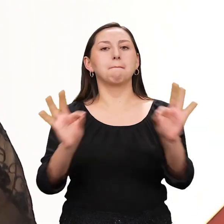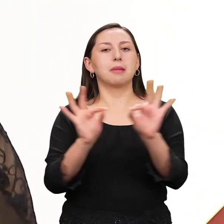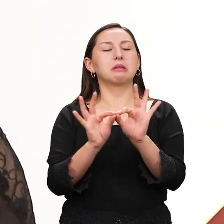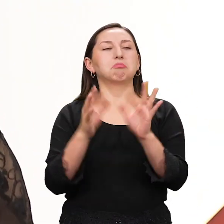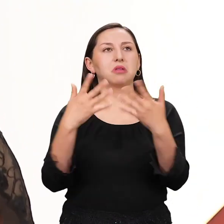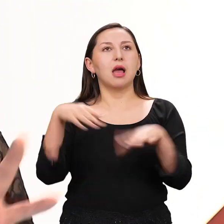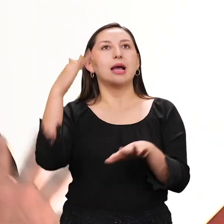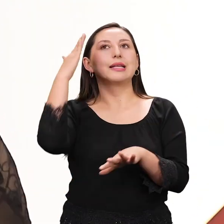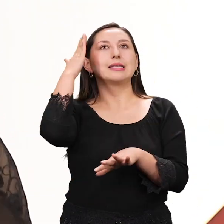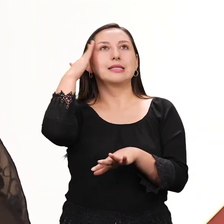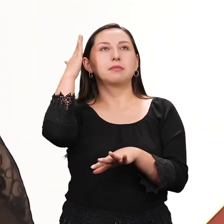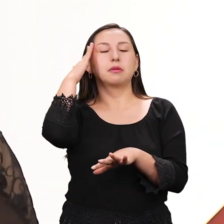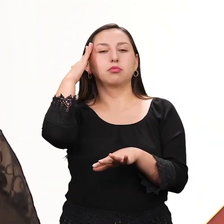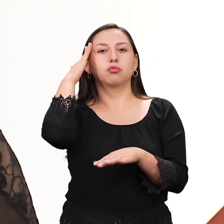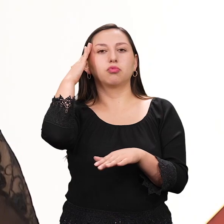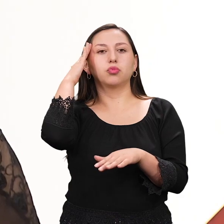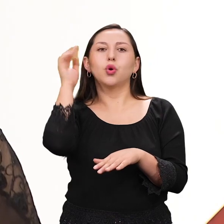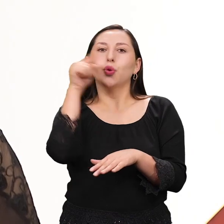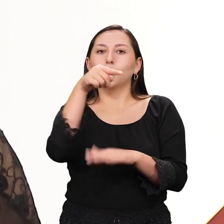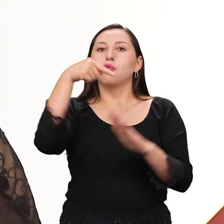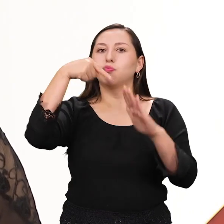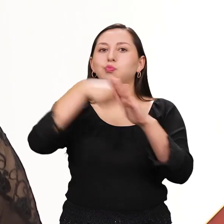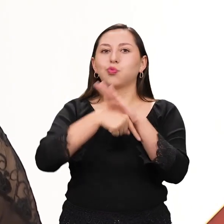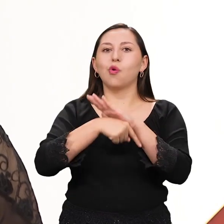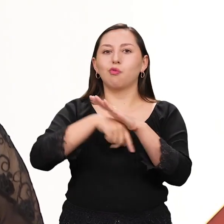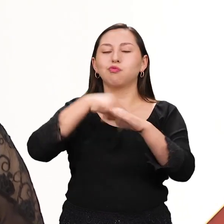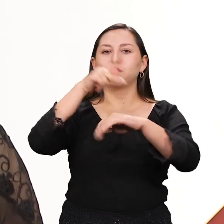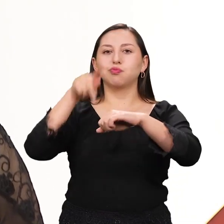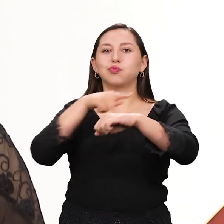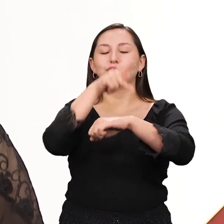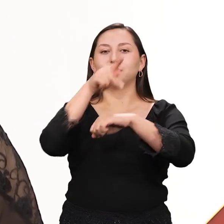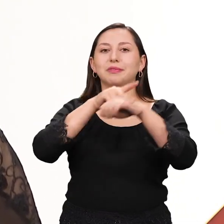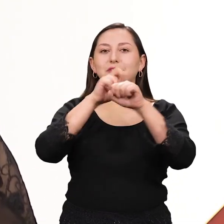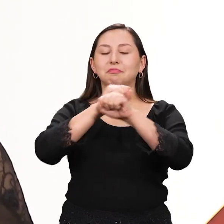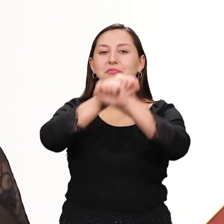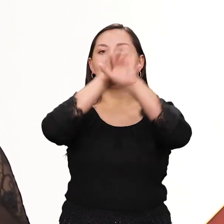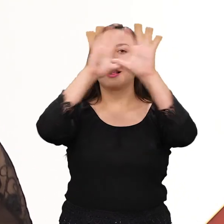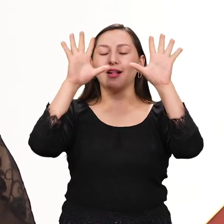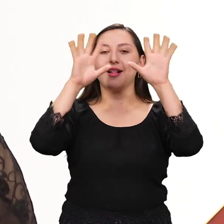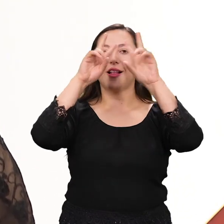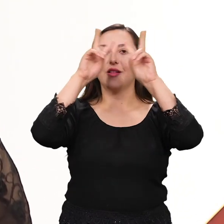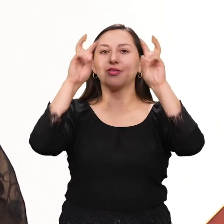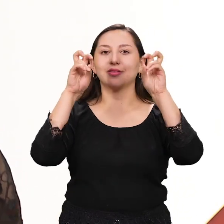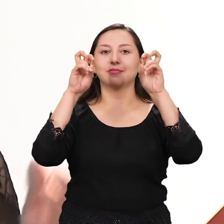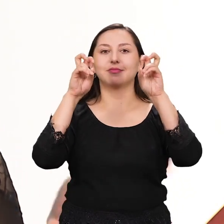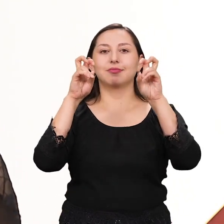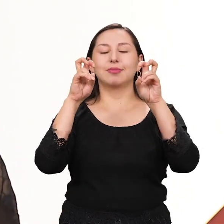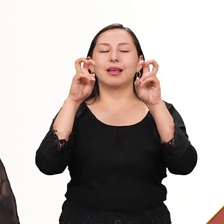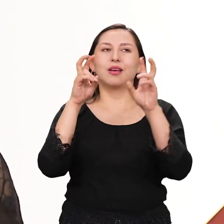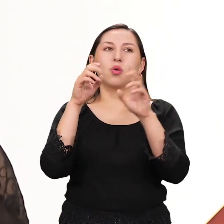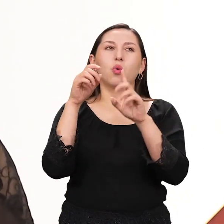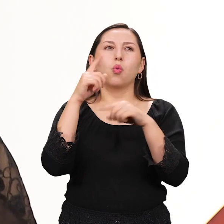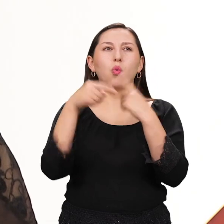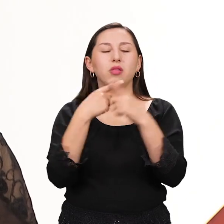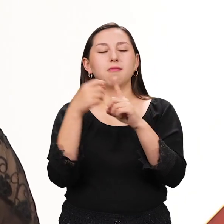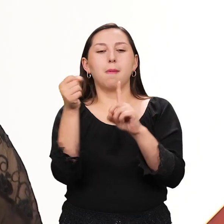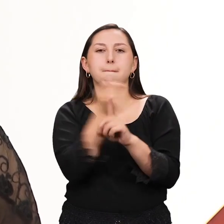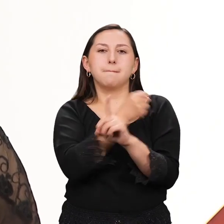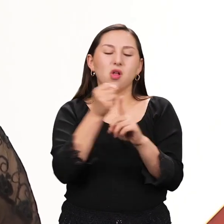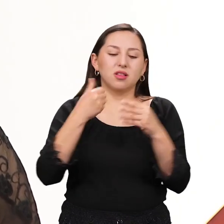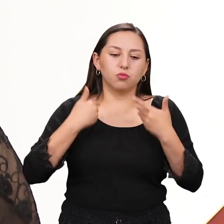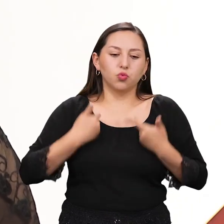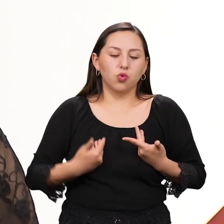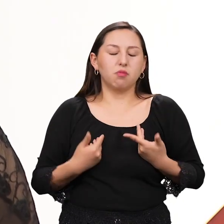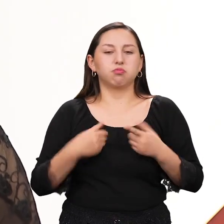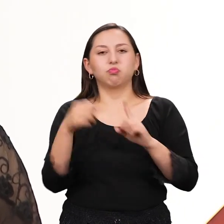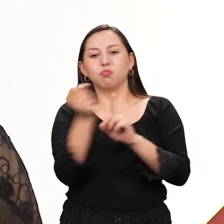tengamos presente, pero no a ese nivel, como nos mencionas un poco también del tema de agresión, no solamente física, como mencionas, sino también este